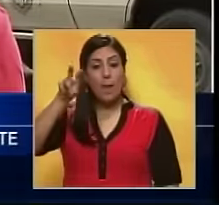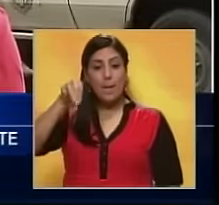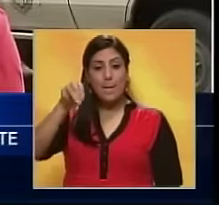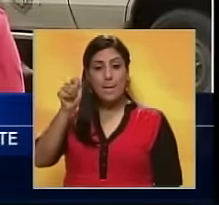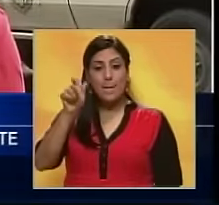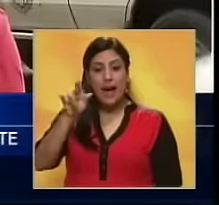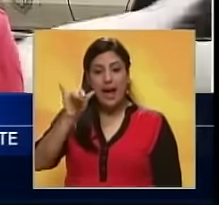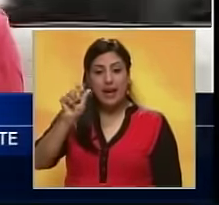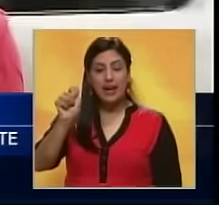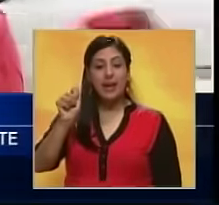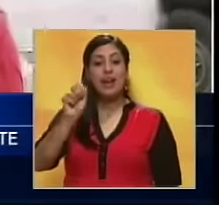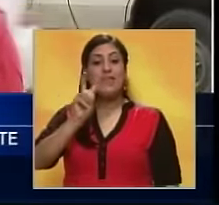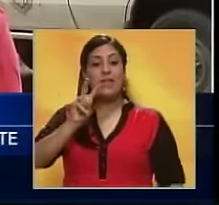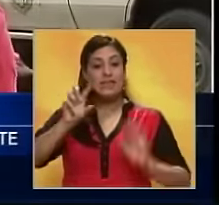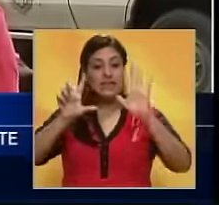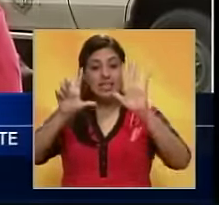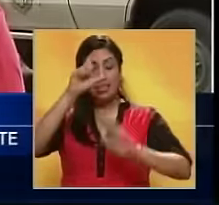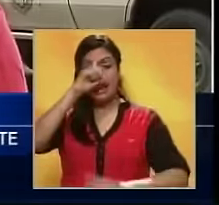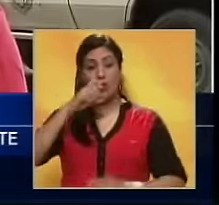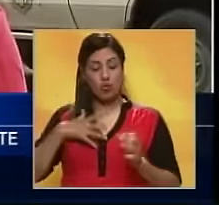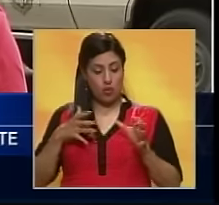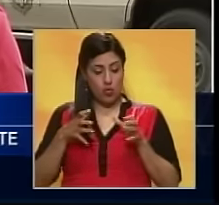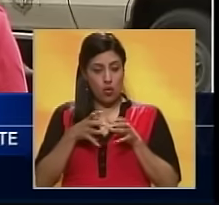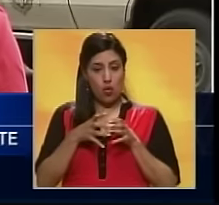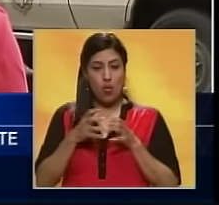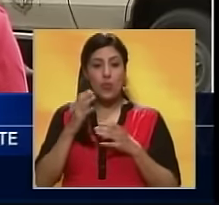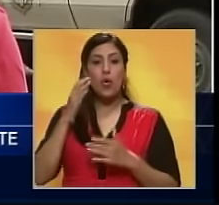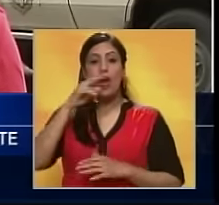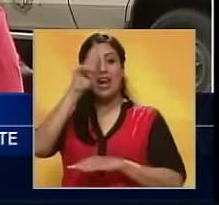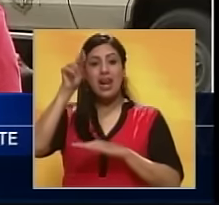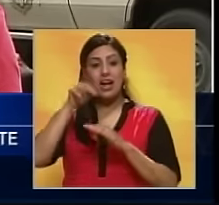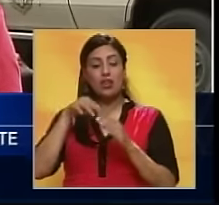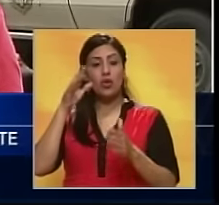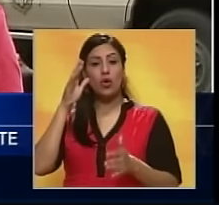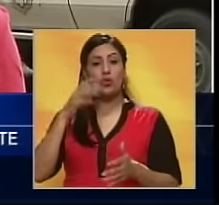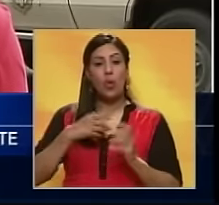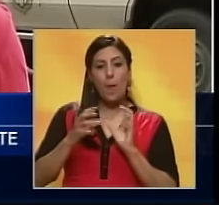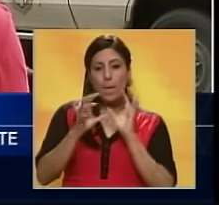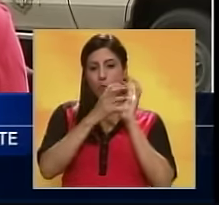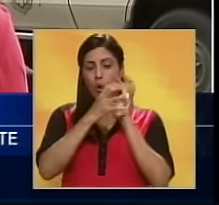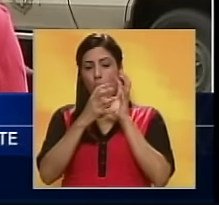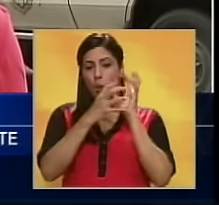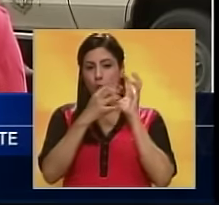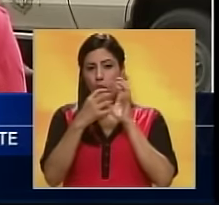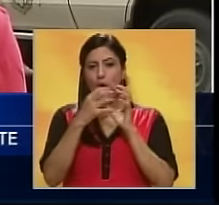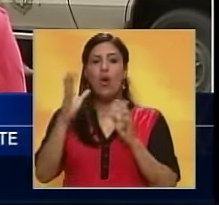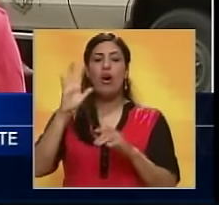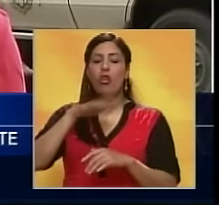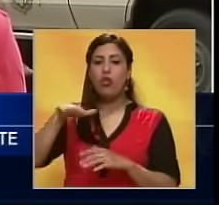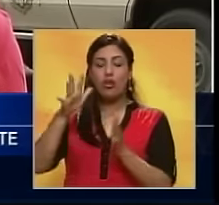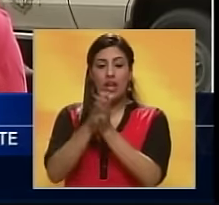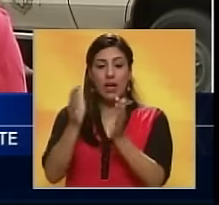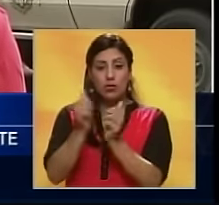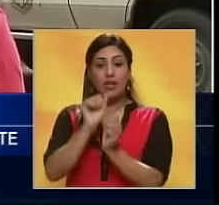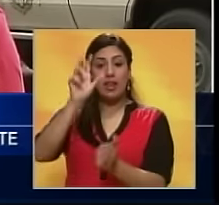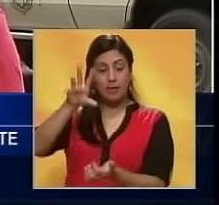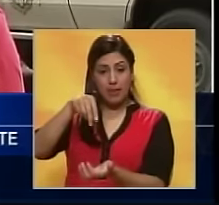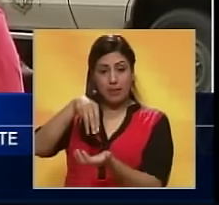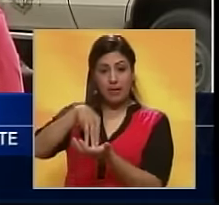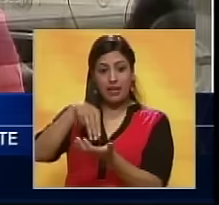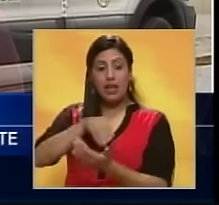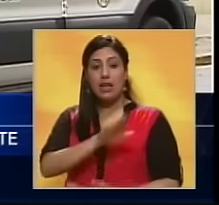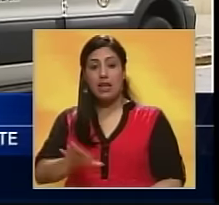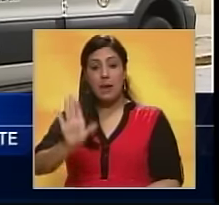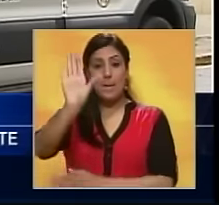Márquez, de 27 años, quien perteneciera a la Selección Nacional de Balonmano del Estado Anzoátegui y Miranda y de Baloncesto